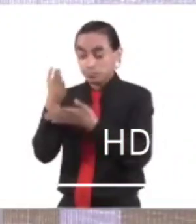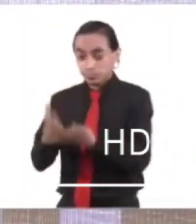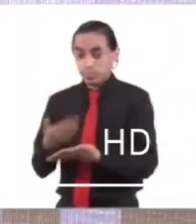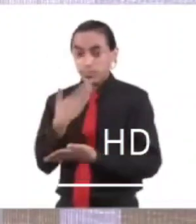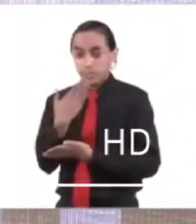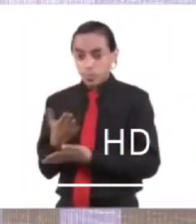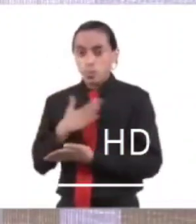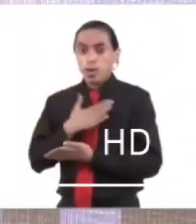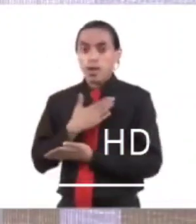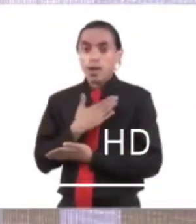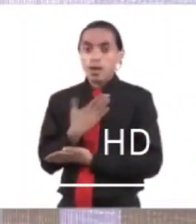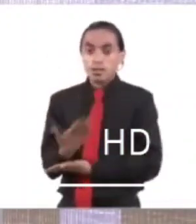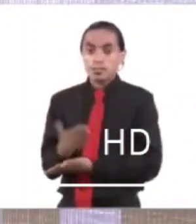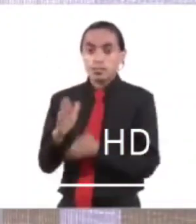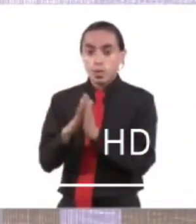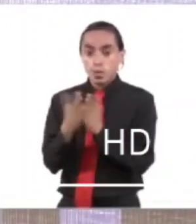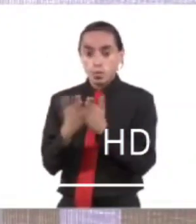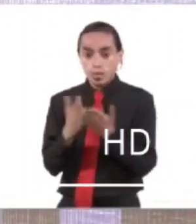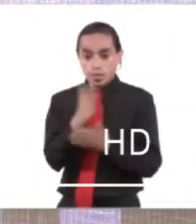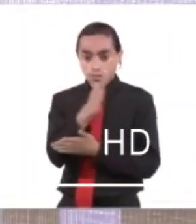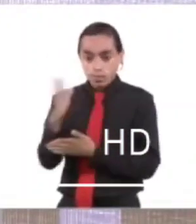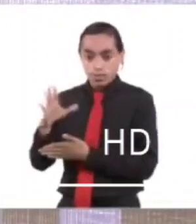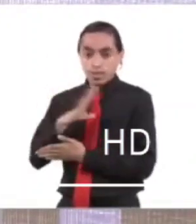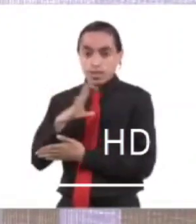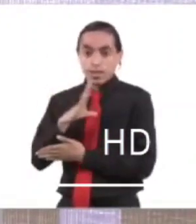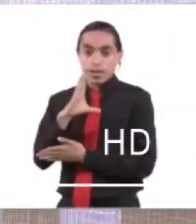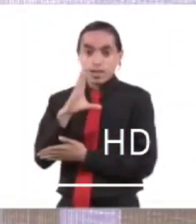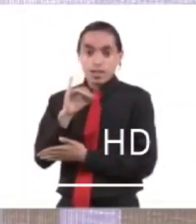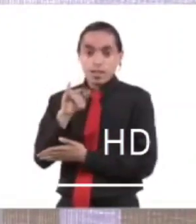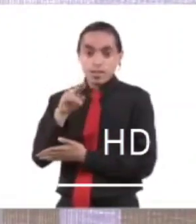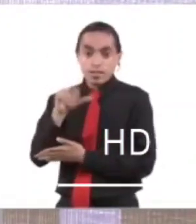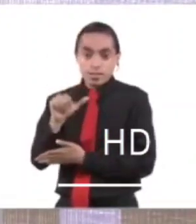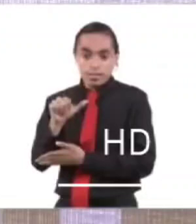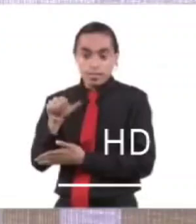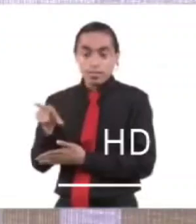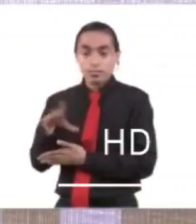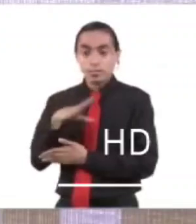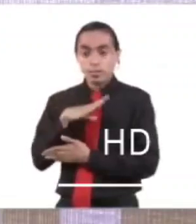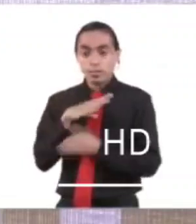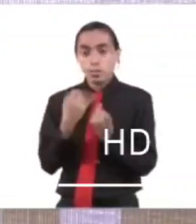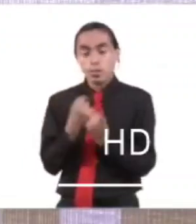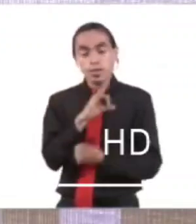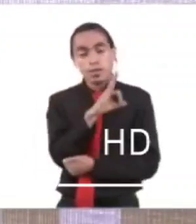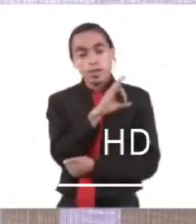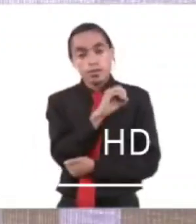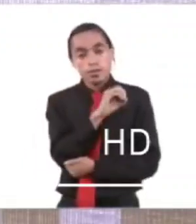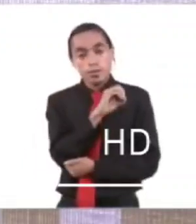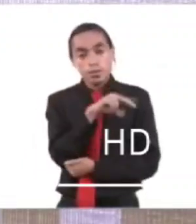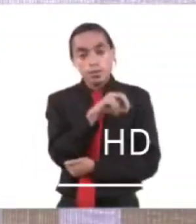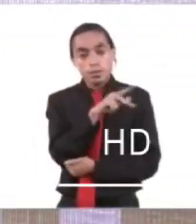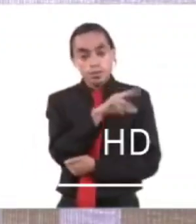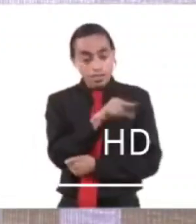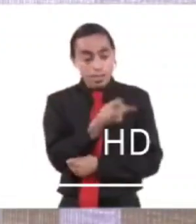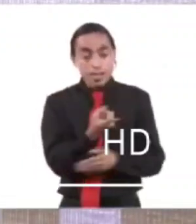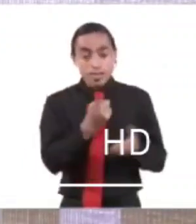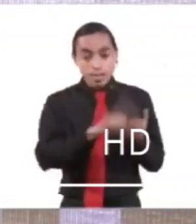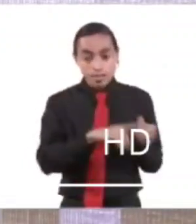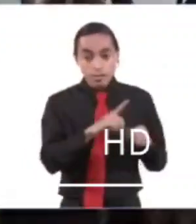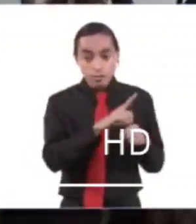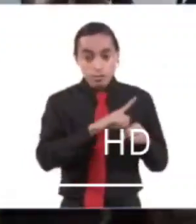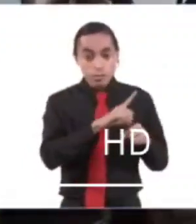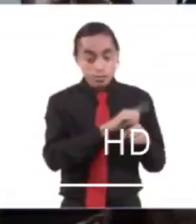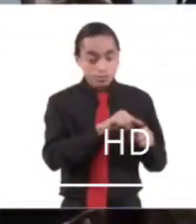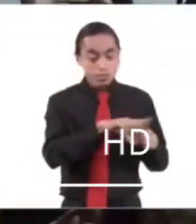Carlos Monsiváis en la Cineteca Nacional, y también en la fonoteca está su colección de discos. Muchas gracias a